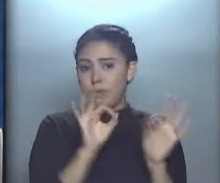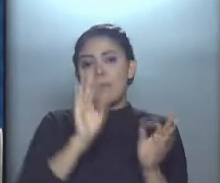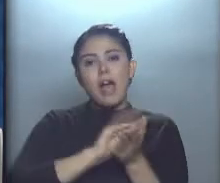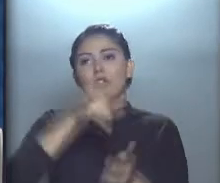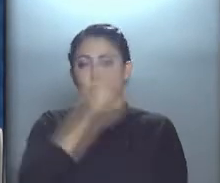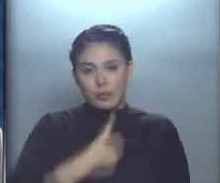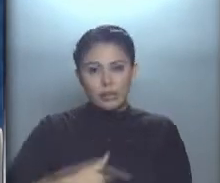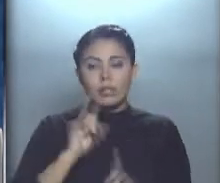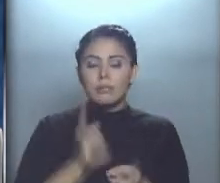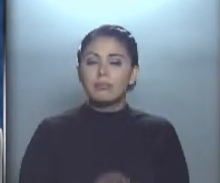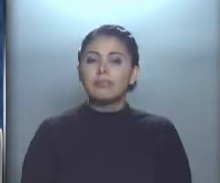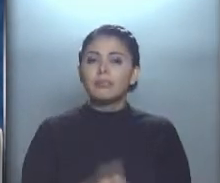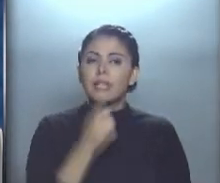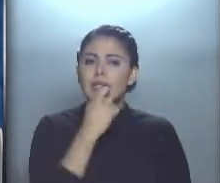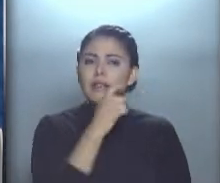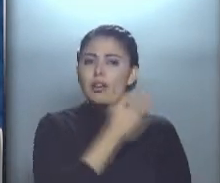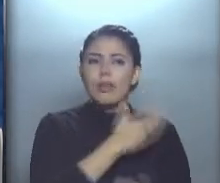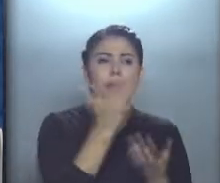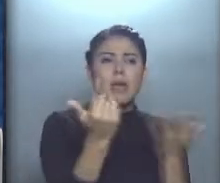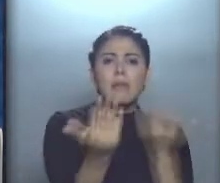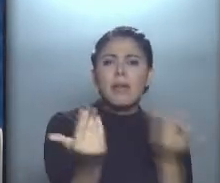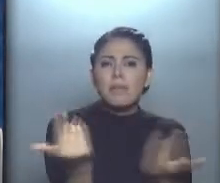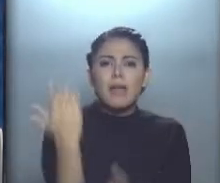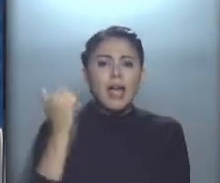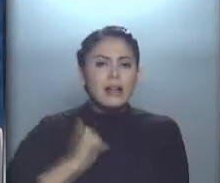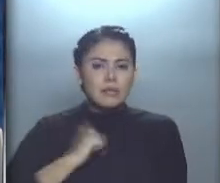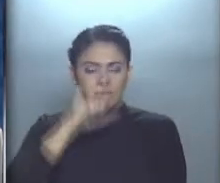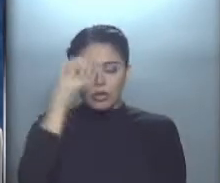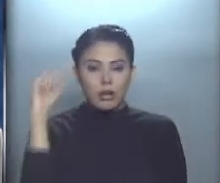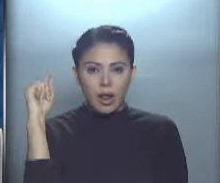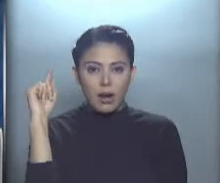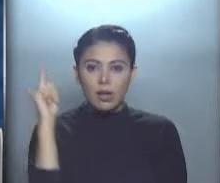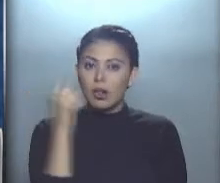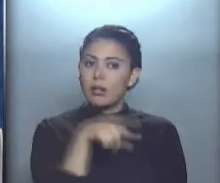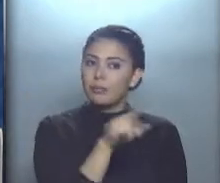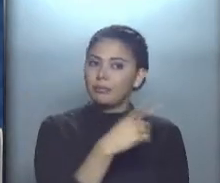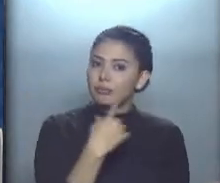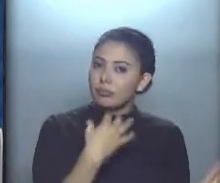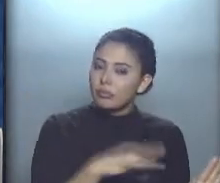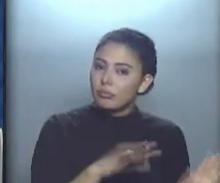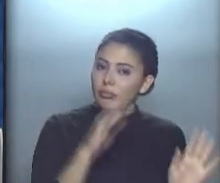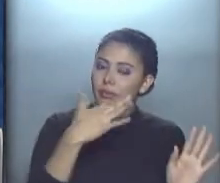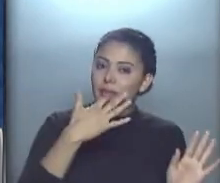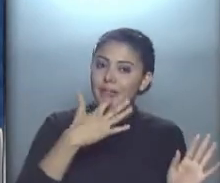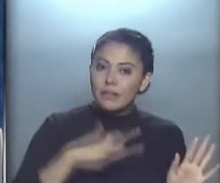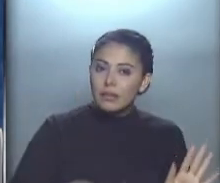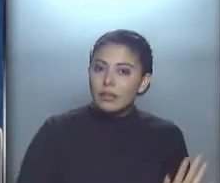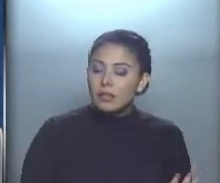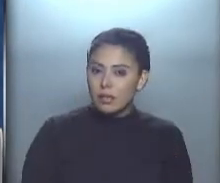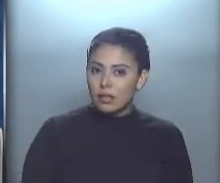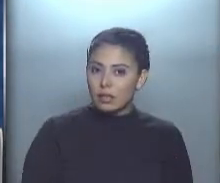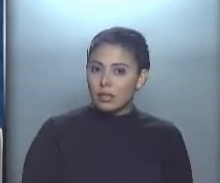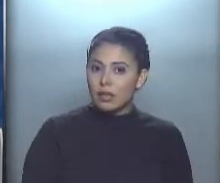gobernadores, cuando exigen la presencia de Gendarmería Nacional, deben observar que